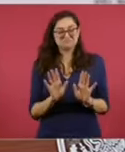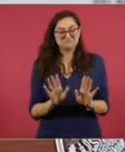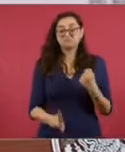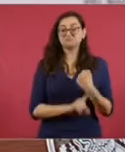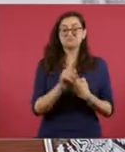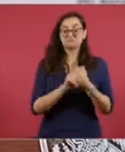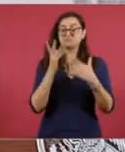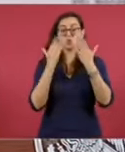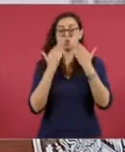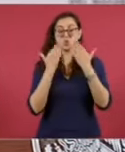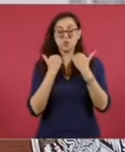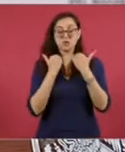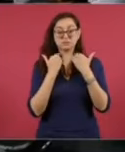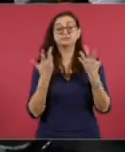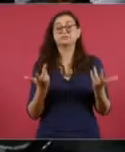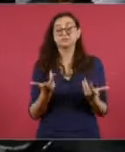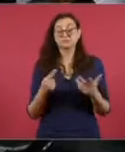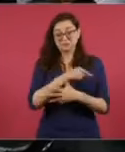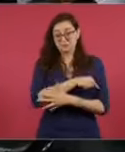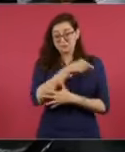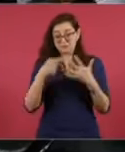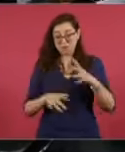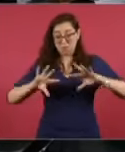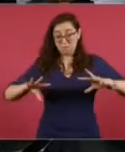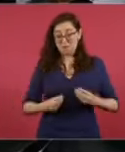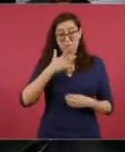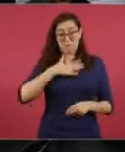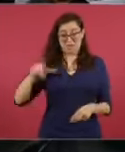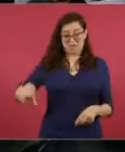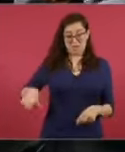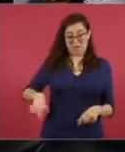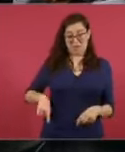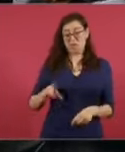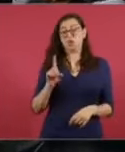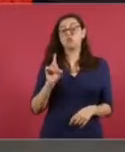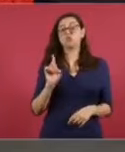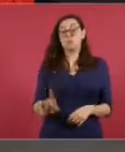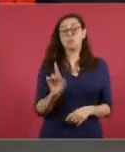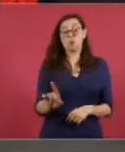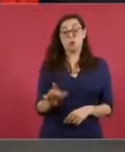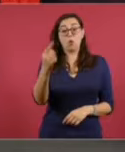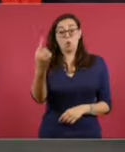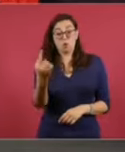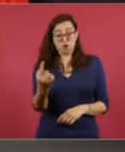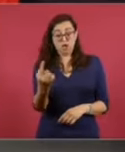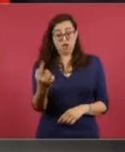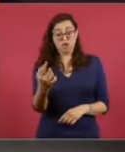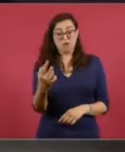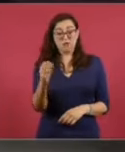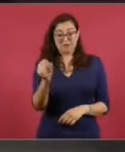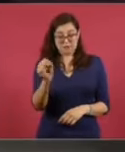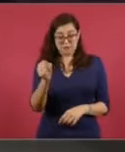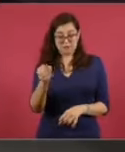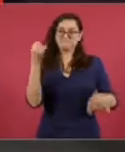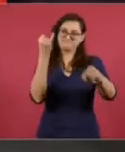Me voy a informar de todo el día primero, que es domingo. Aprovecho para invitar